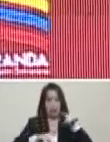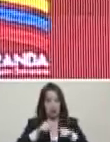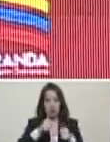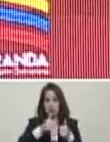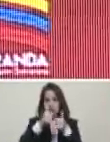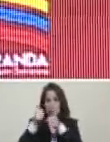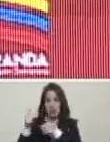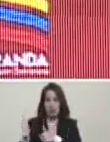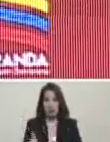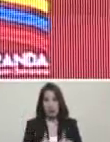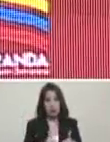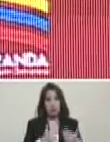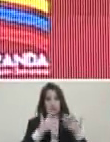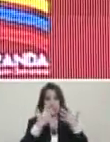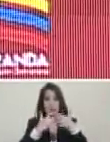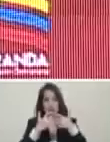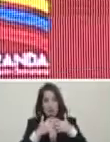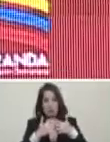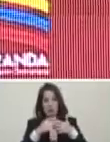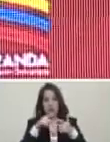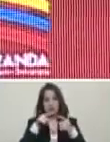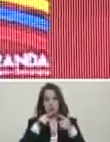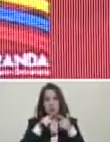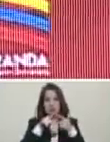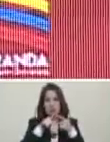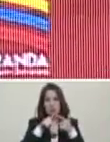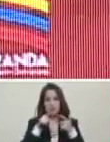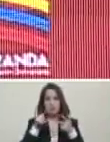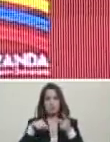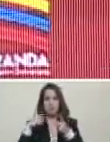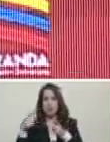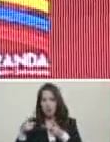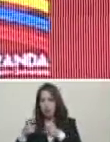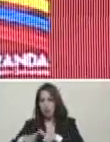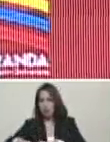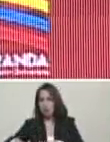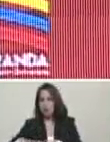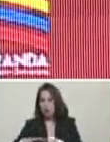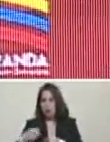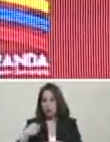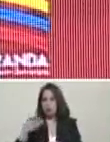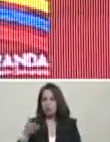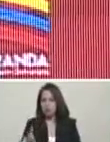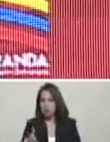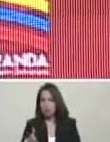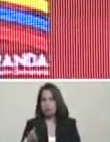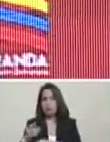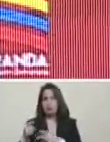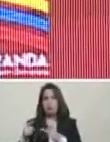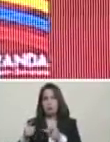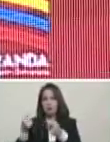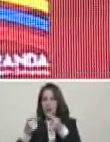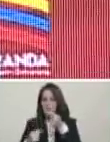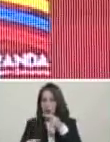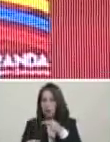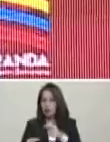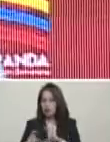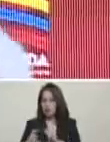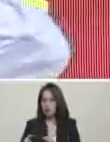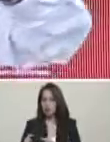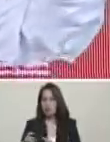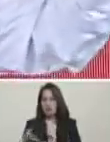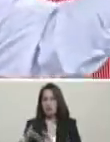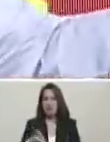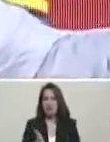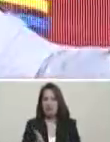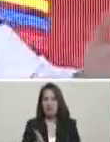locales y los circuitos virtuosos que de la localidad van a la región y de los circuitos que de la